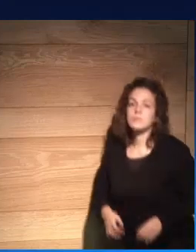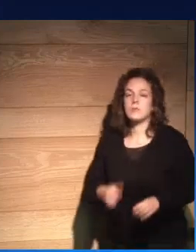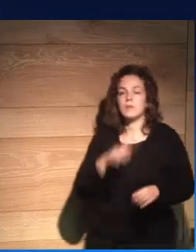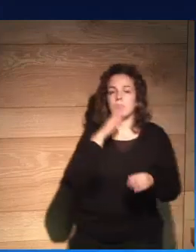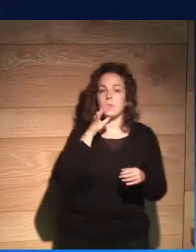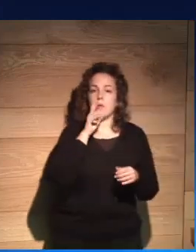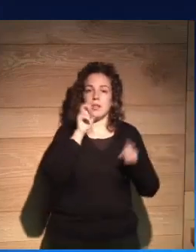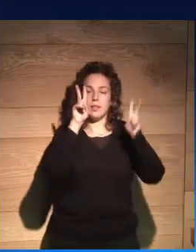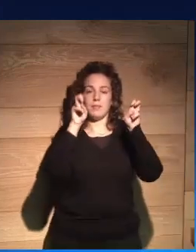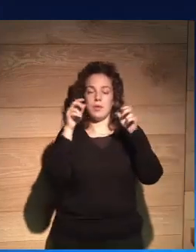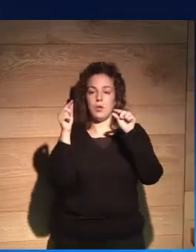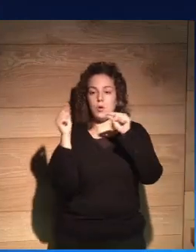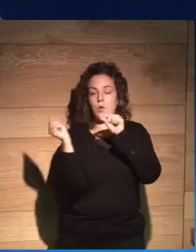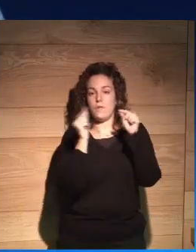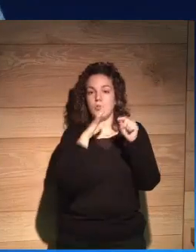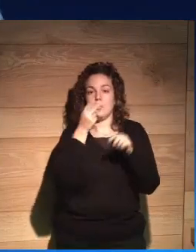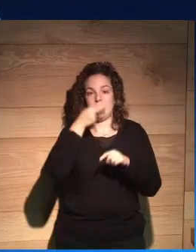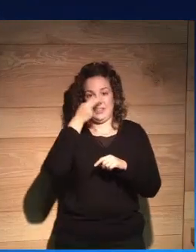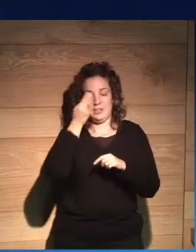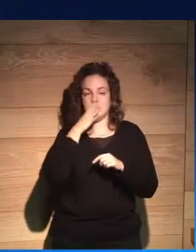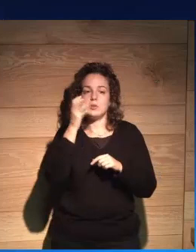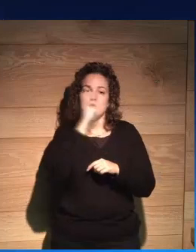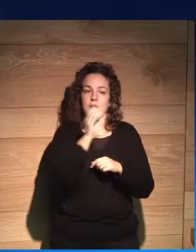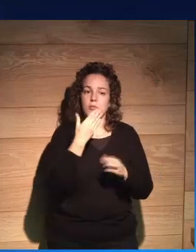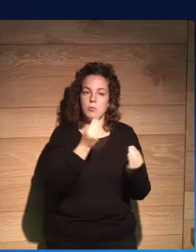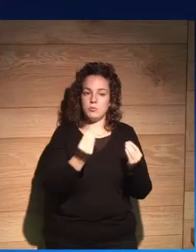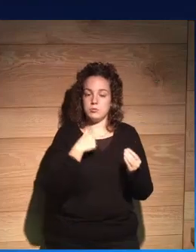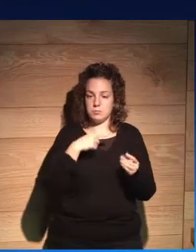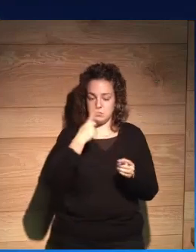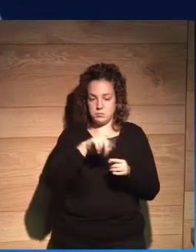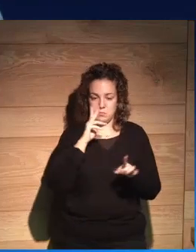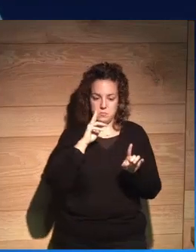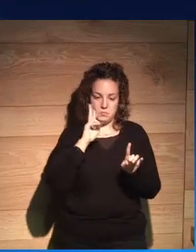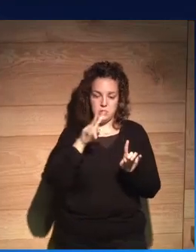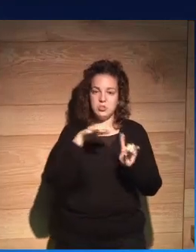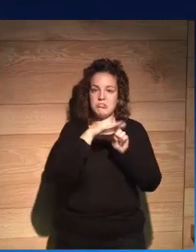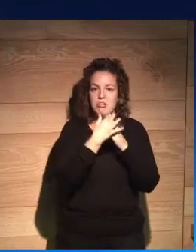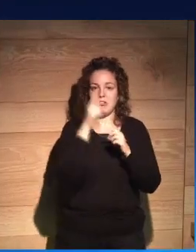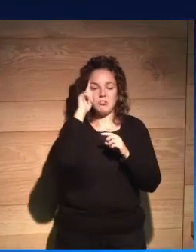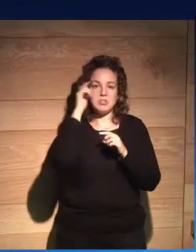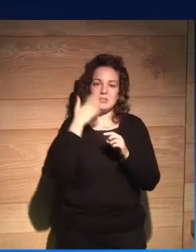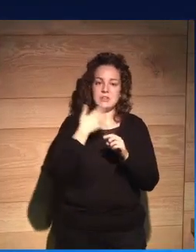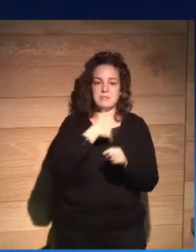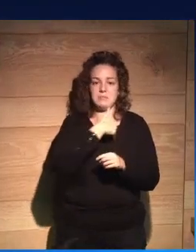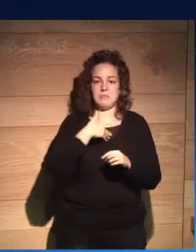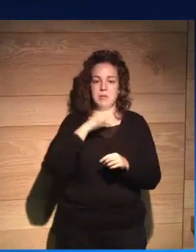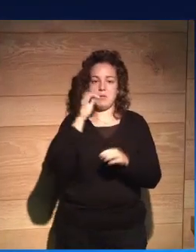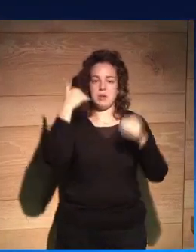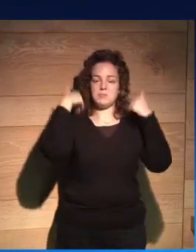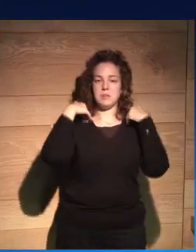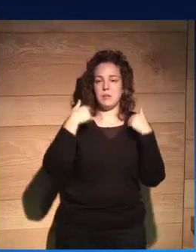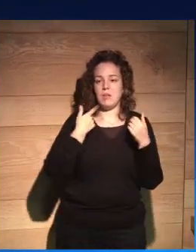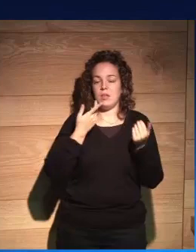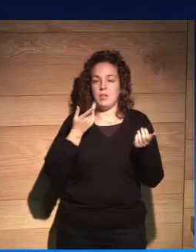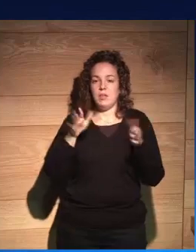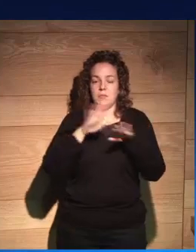Sí. Muchos científicos, y hemos visto algunos casos últimamente, sí. No sé si tienen muy claro su papel o su responsabilidad de cara a la